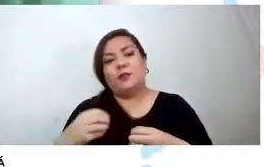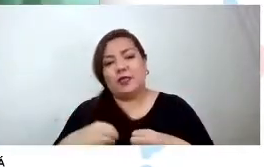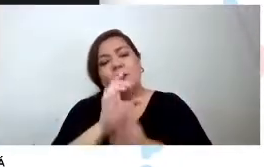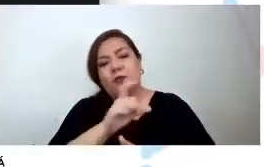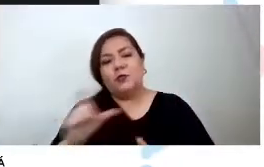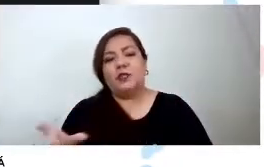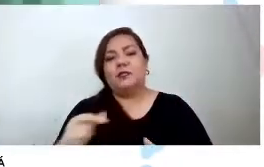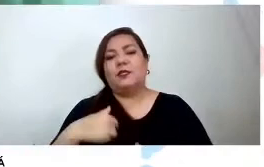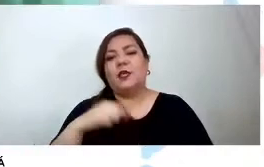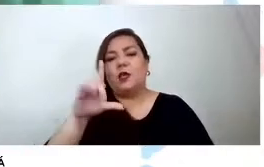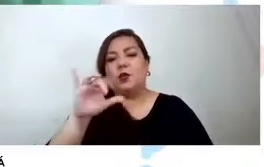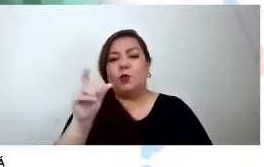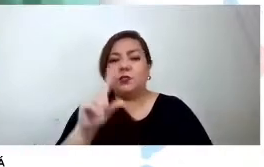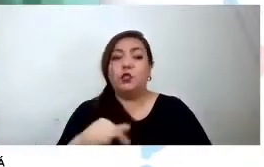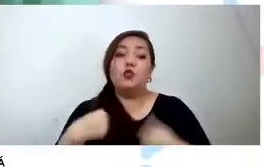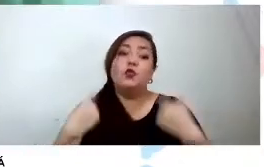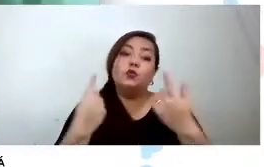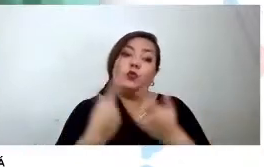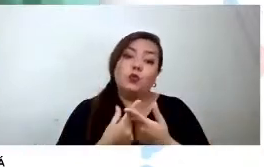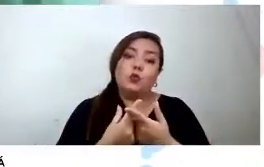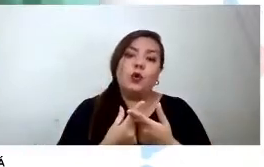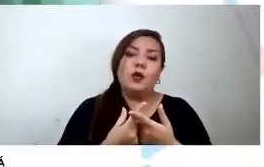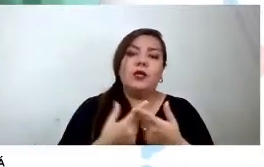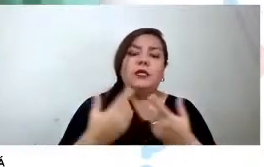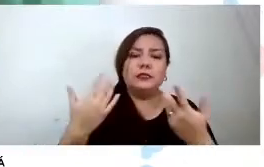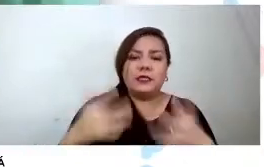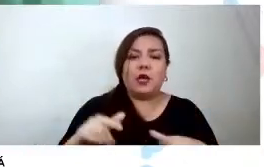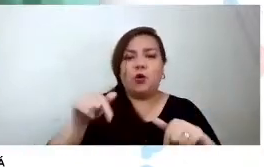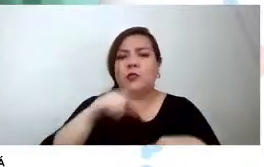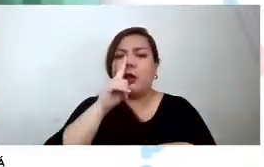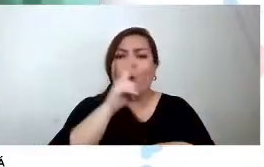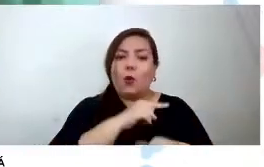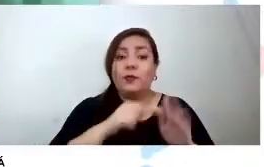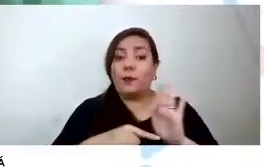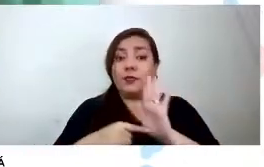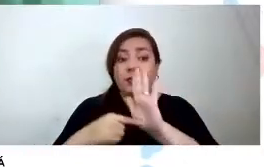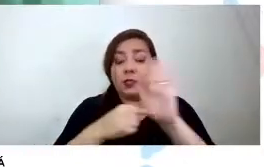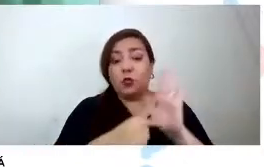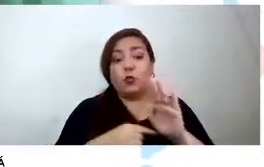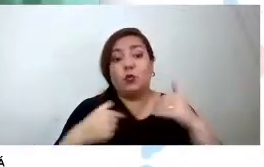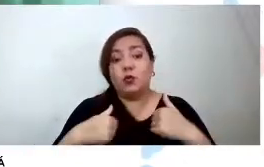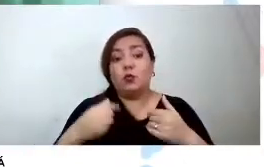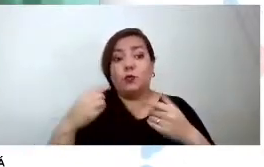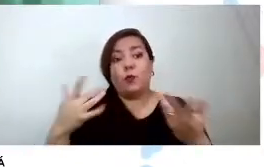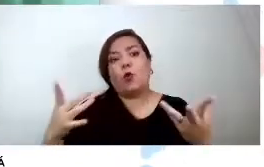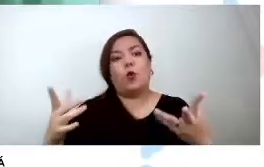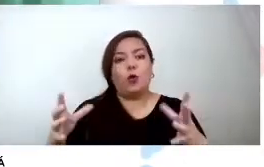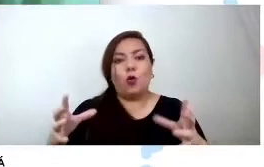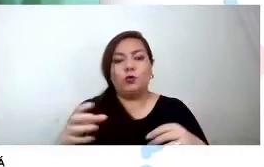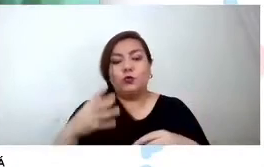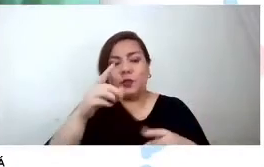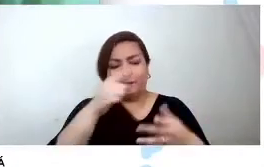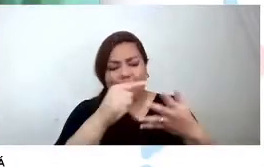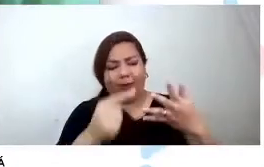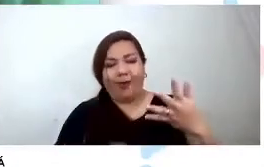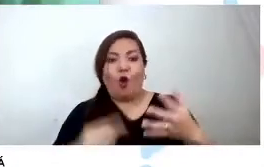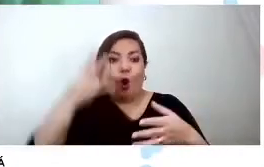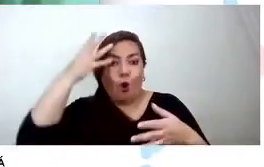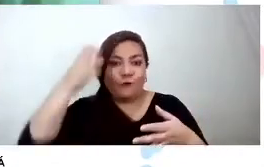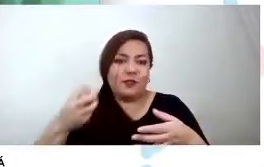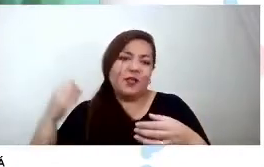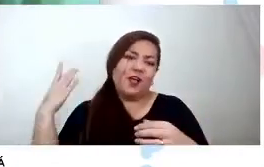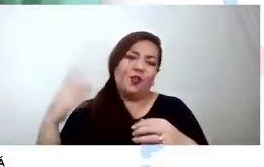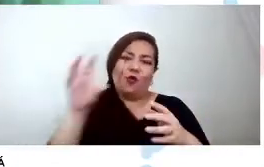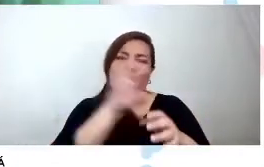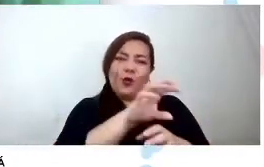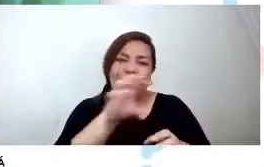nuestra gente. Así que nosotros ya con esta última presentación, en donde estuvimos con los increíbles seres olvidados, colecciones